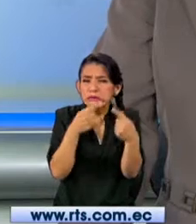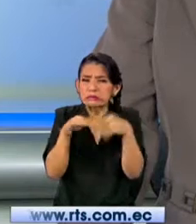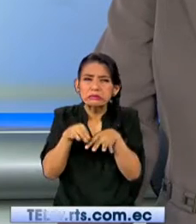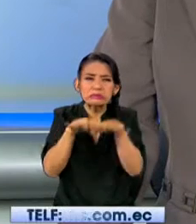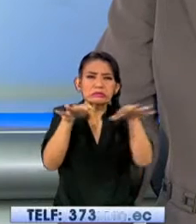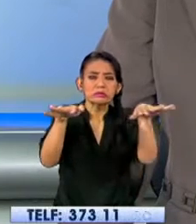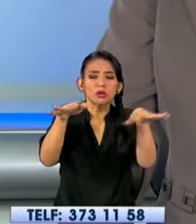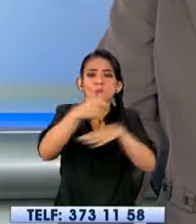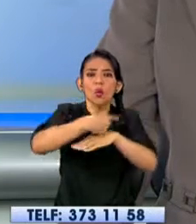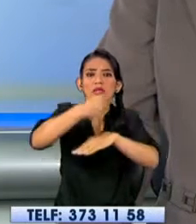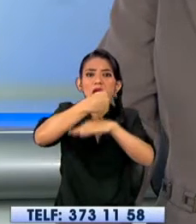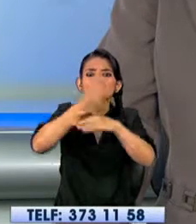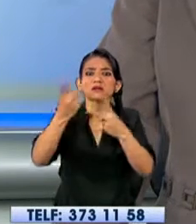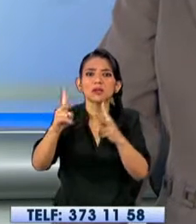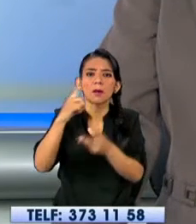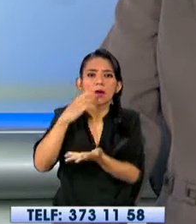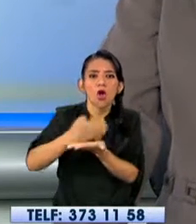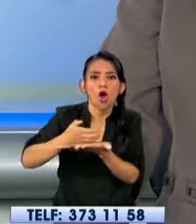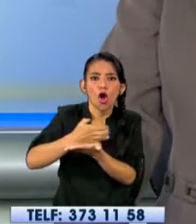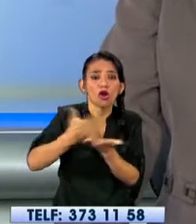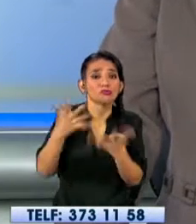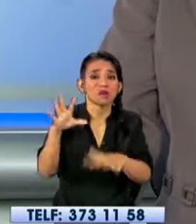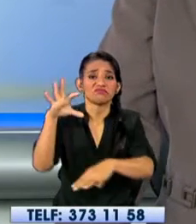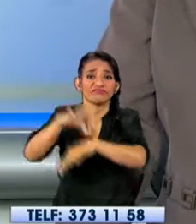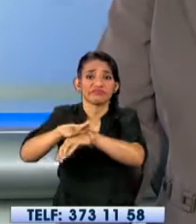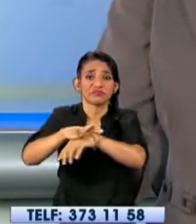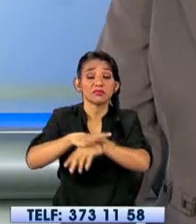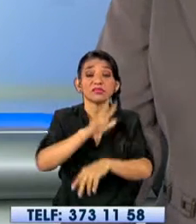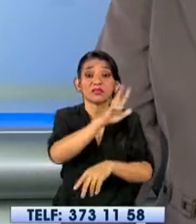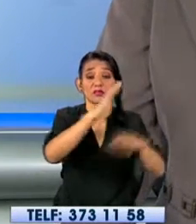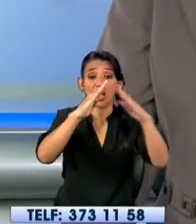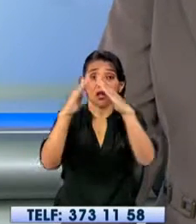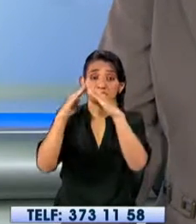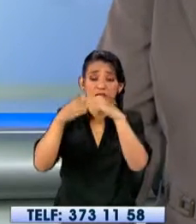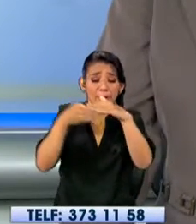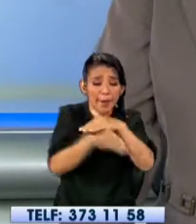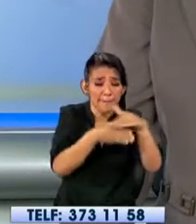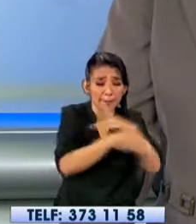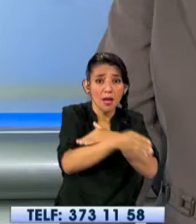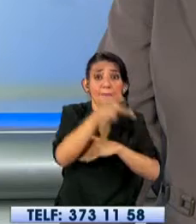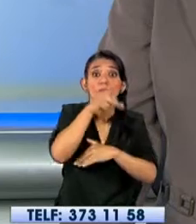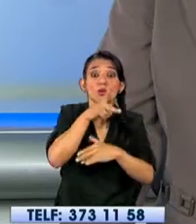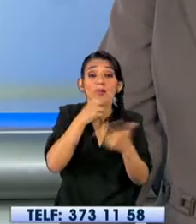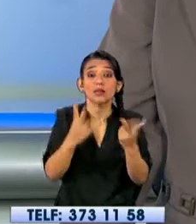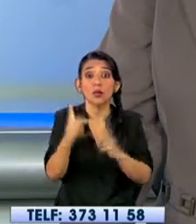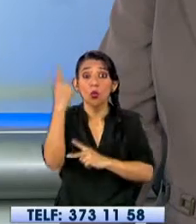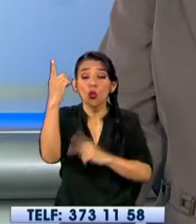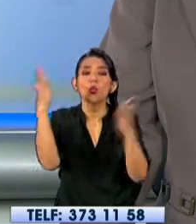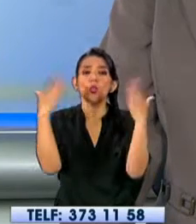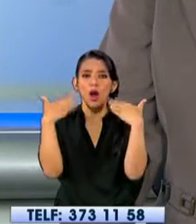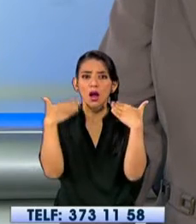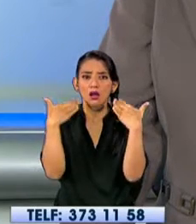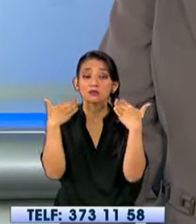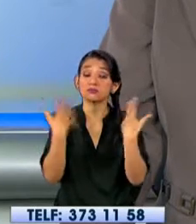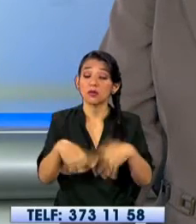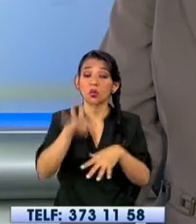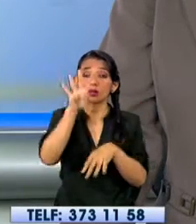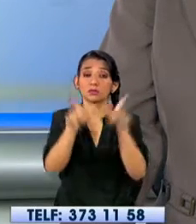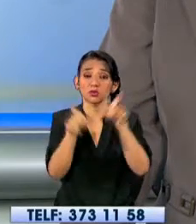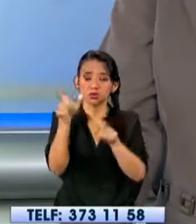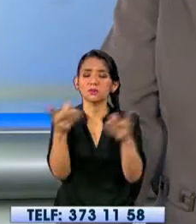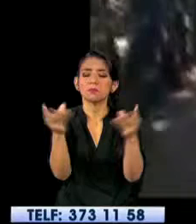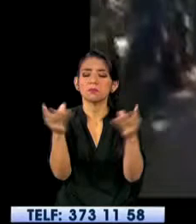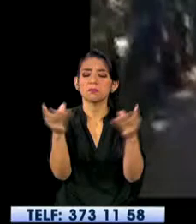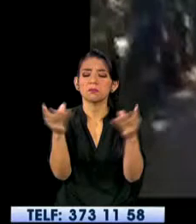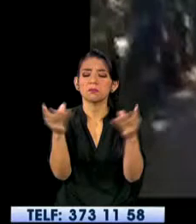Guayas. En la operación policial se allanaron 4 viviendas, 3 en Puerto Viejo y 1 en Guayaquil. Además, 4 personas fueron detenidas ya en este caso.